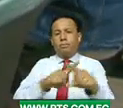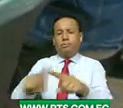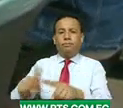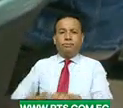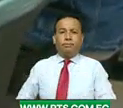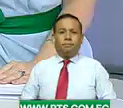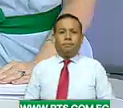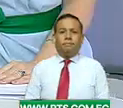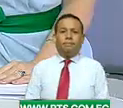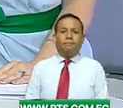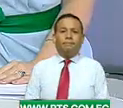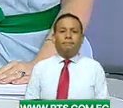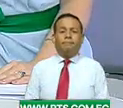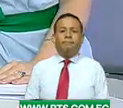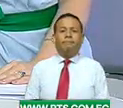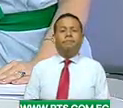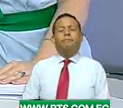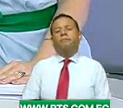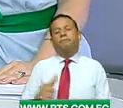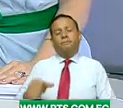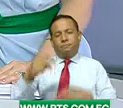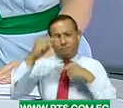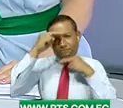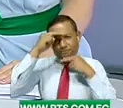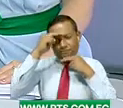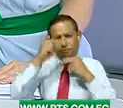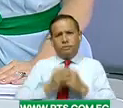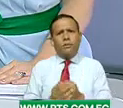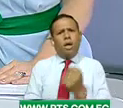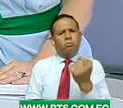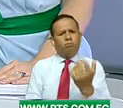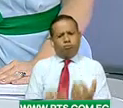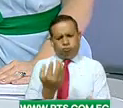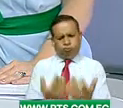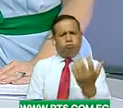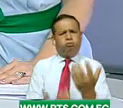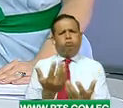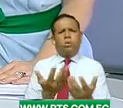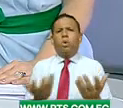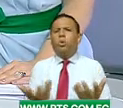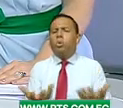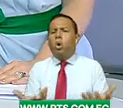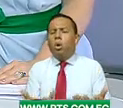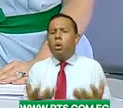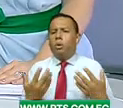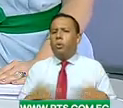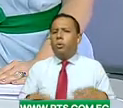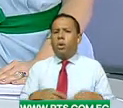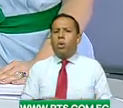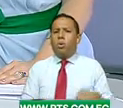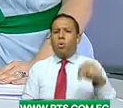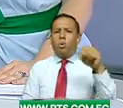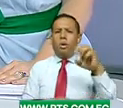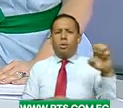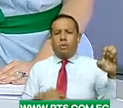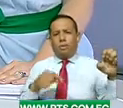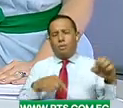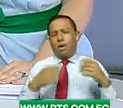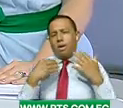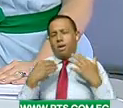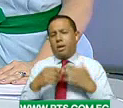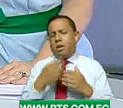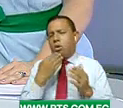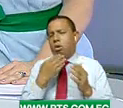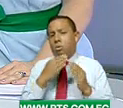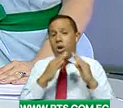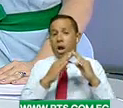Cadena. En otras noticias, un incendio afectó una vivienda en un populoso sector del noroeste de Guayaquil. Al parecer, una vela